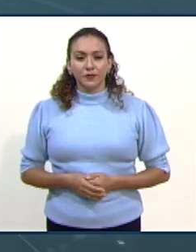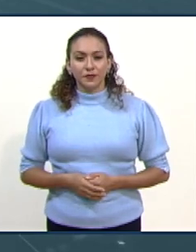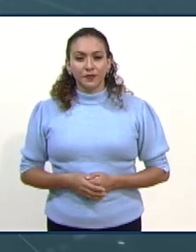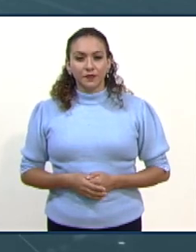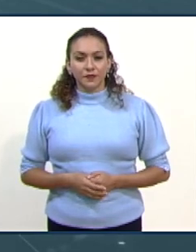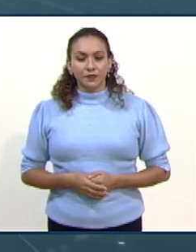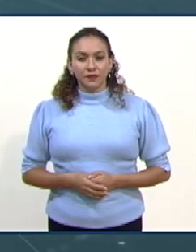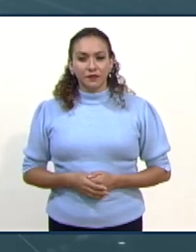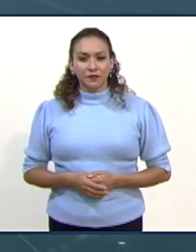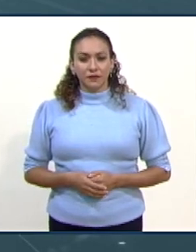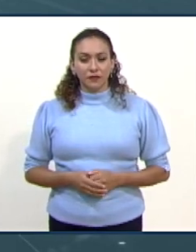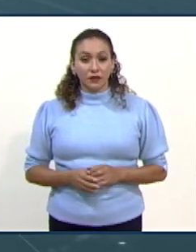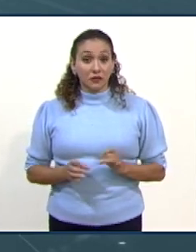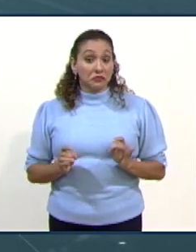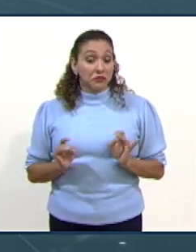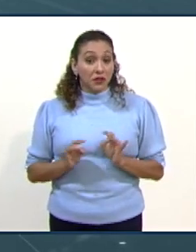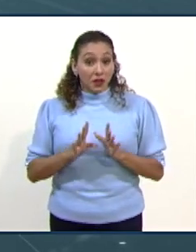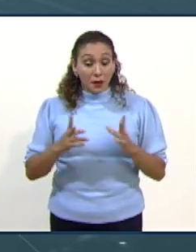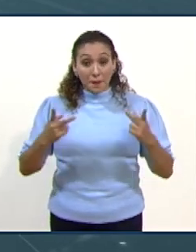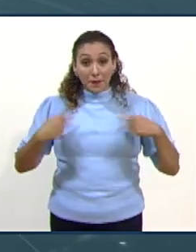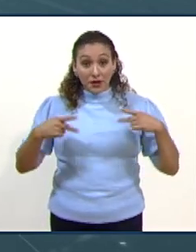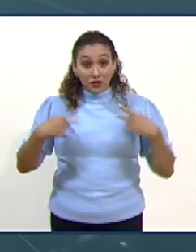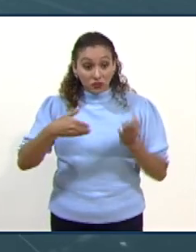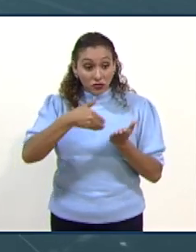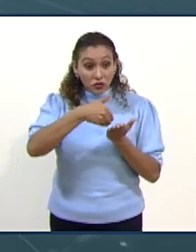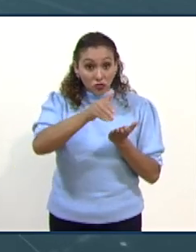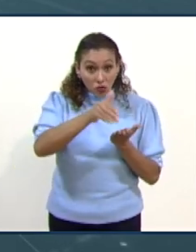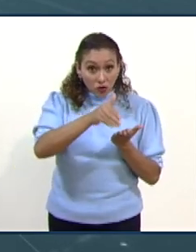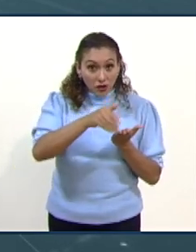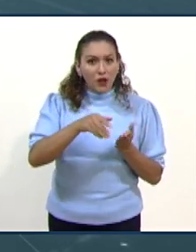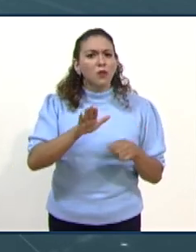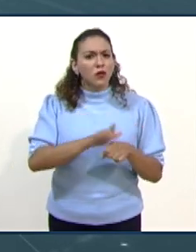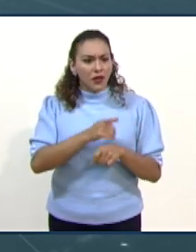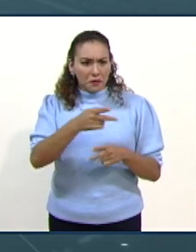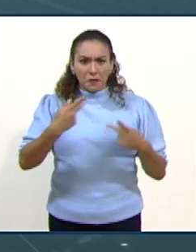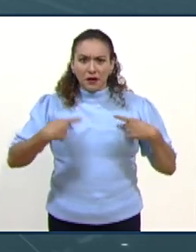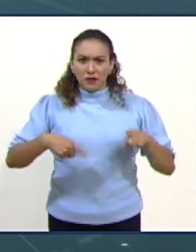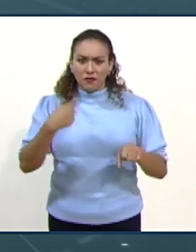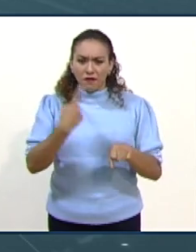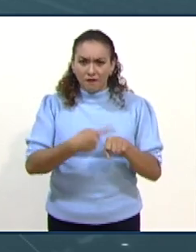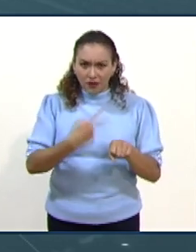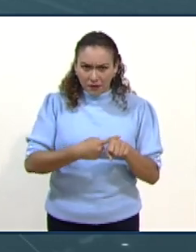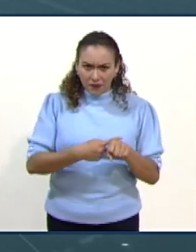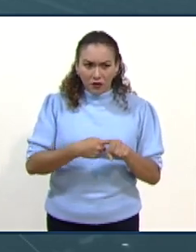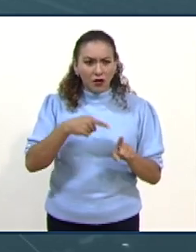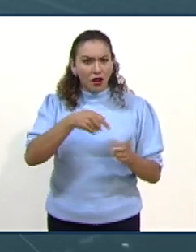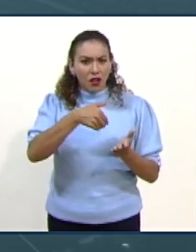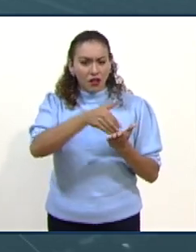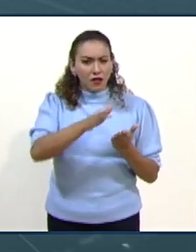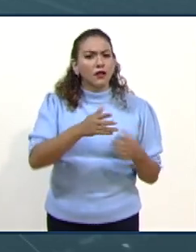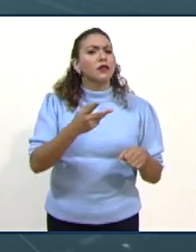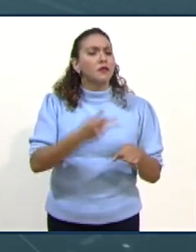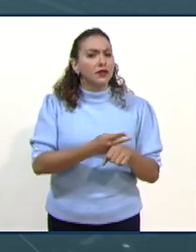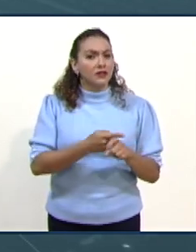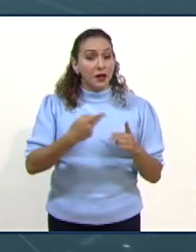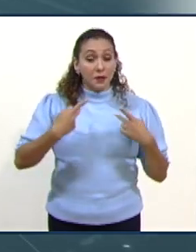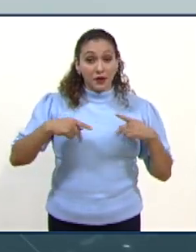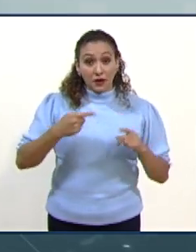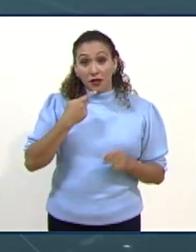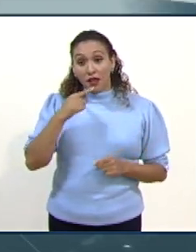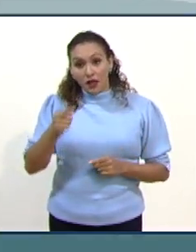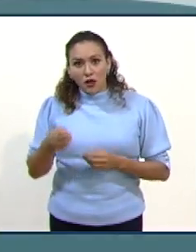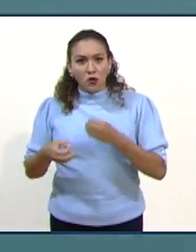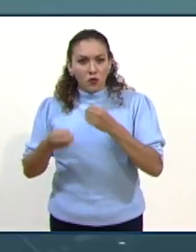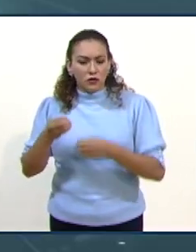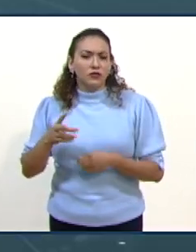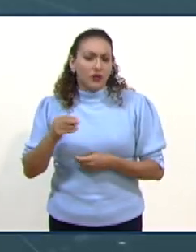En casos de despido injustificado por enfermedad, no es necesario agotar la etapa de conciliación para acudir a juicio.